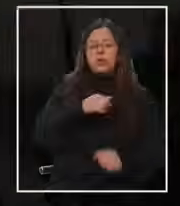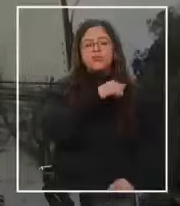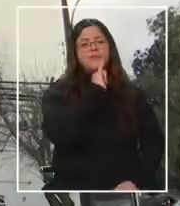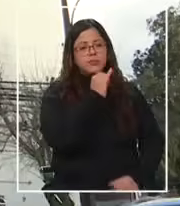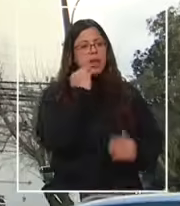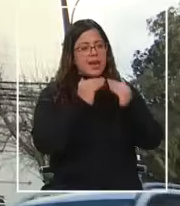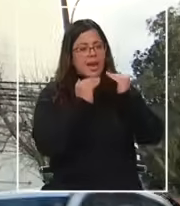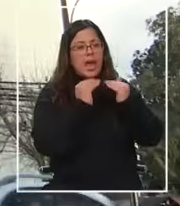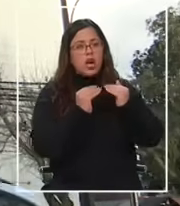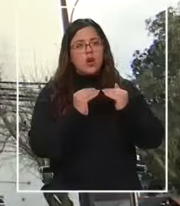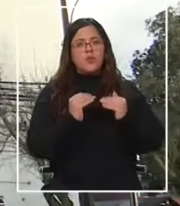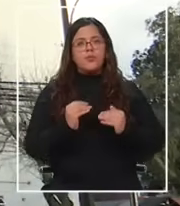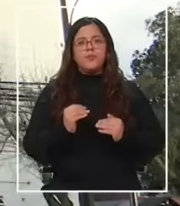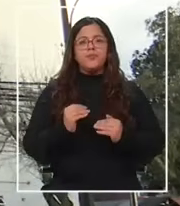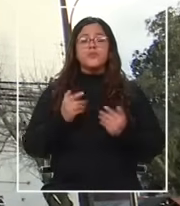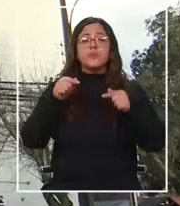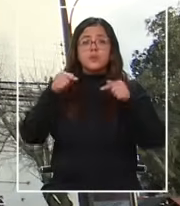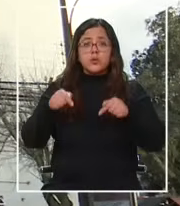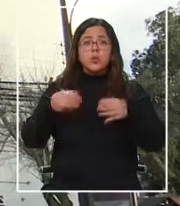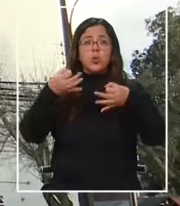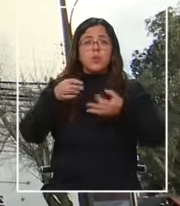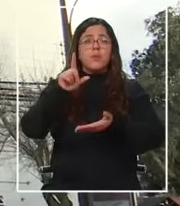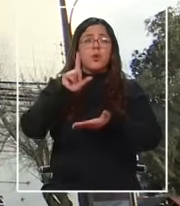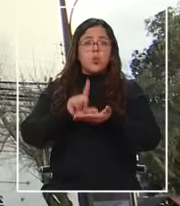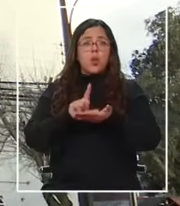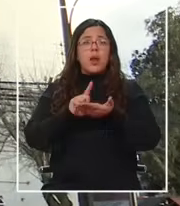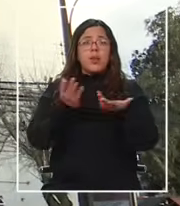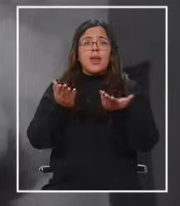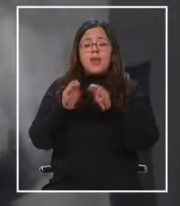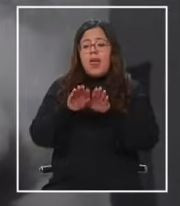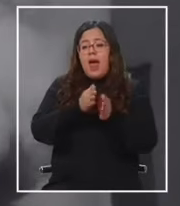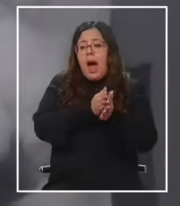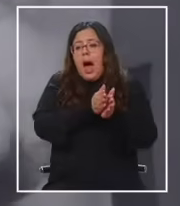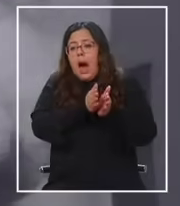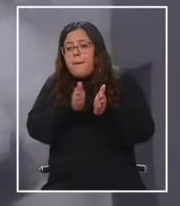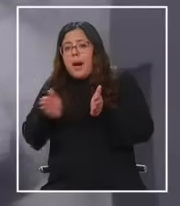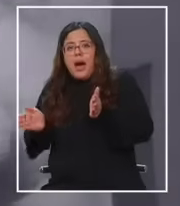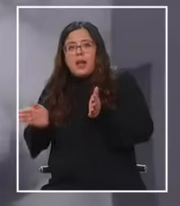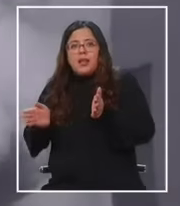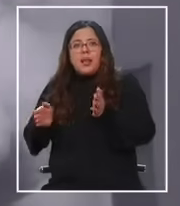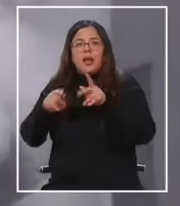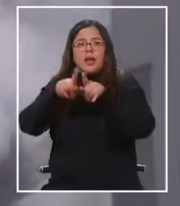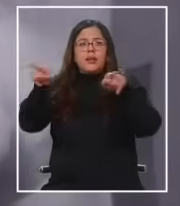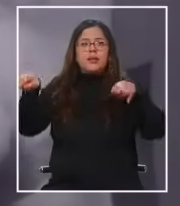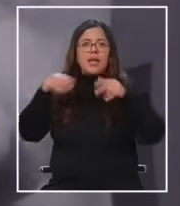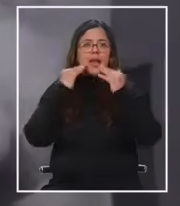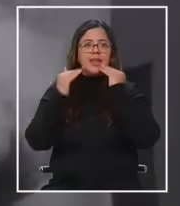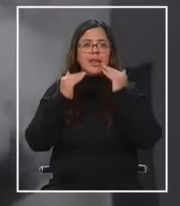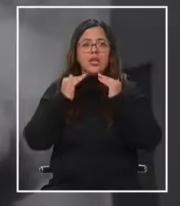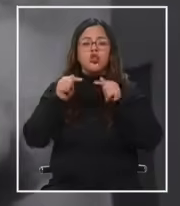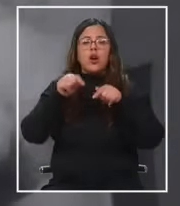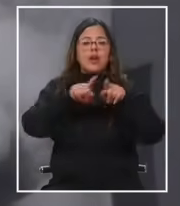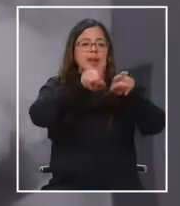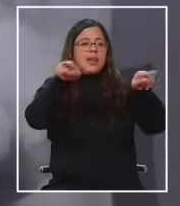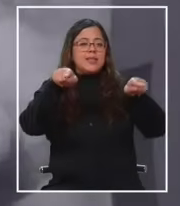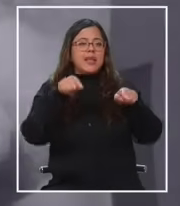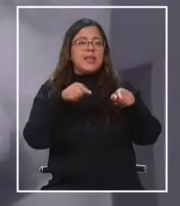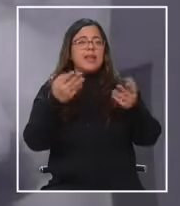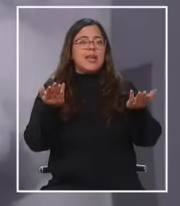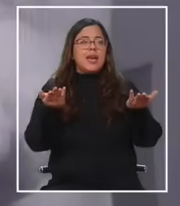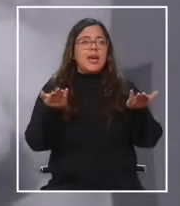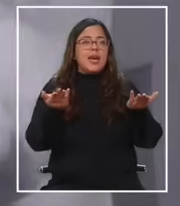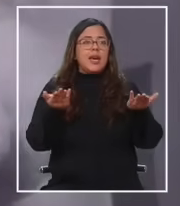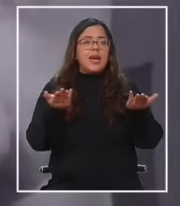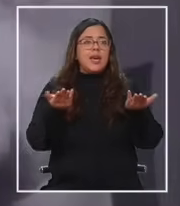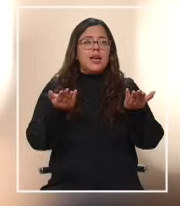niños. Queda en una zona de aislamiento dentro de pediatría. Porque las salitas estaban más cerradas.